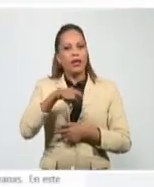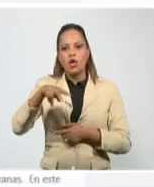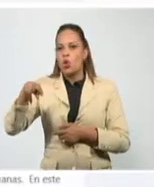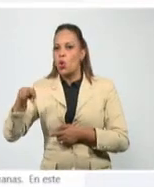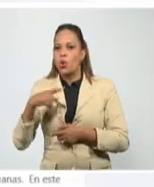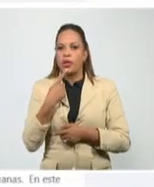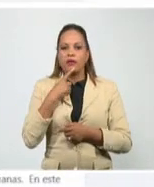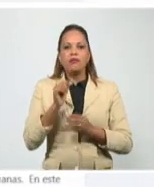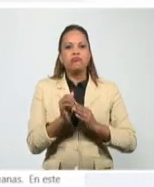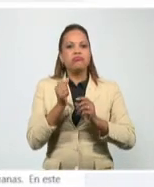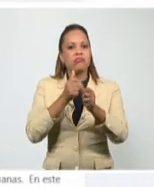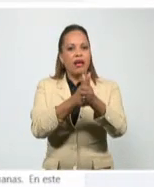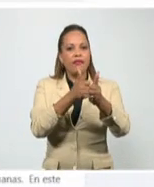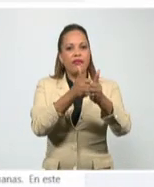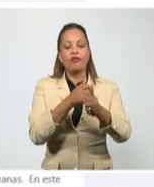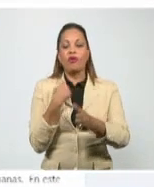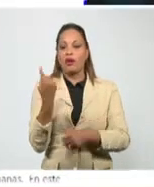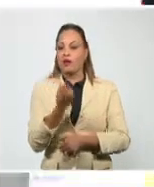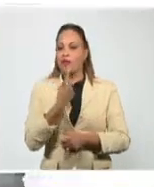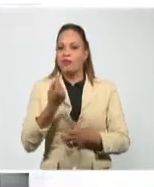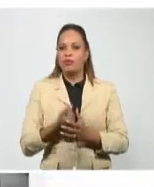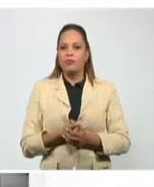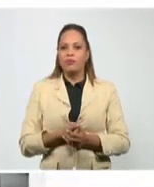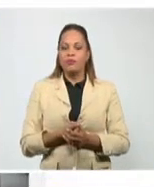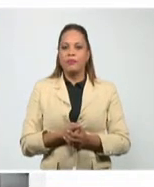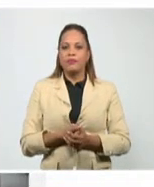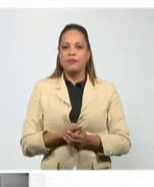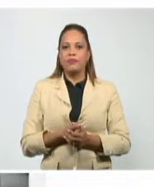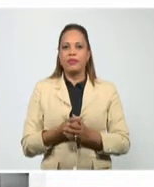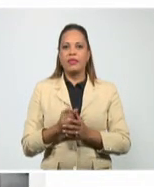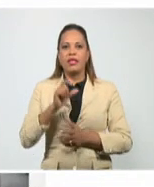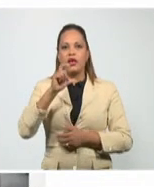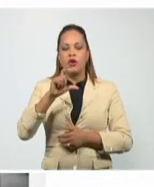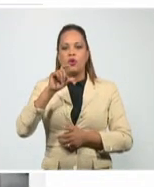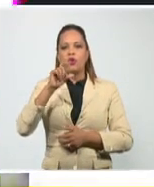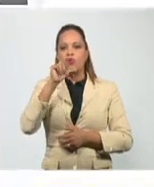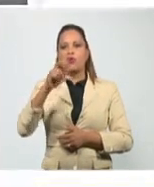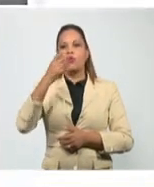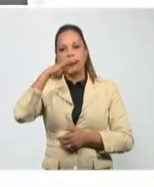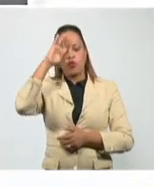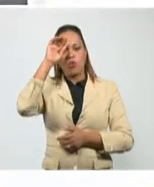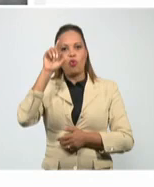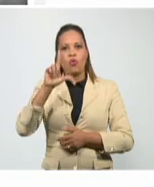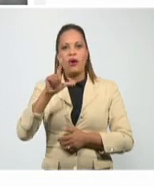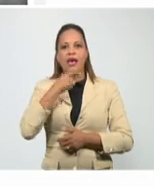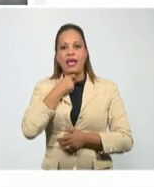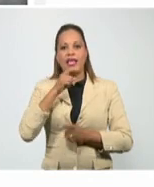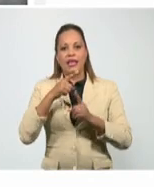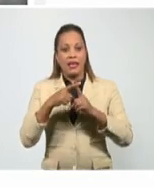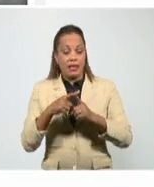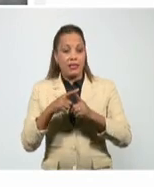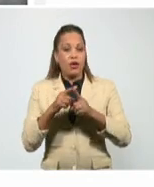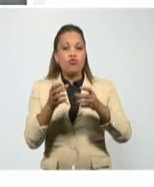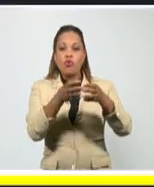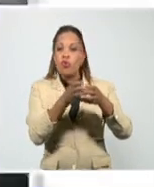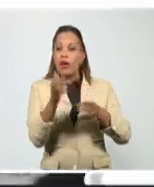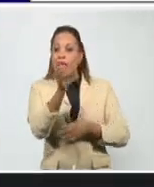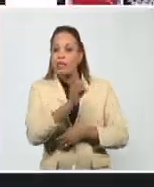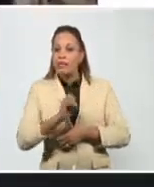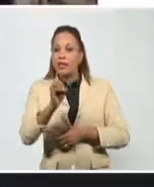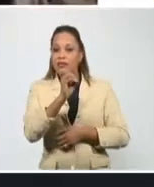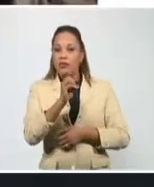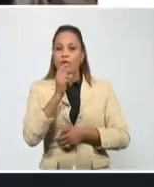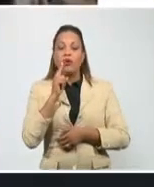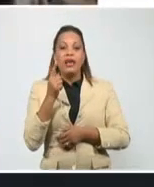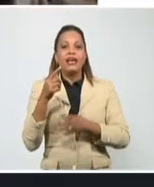asesore. Pero, ¿qué es Cubalex? Una supuesta organización sin fines de lucro que desde Estados